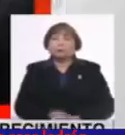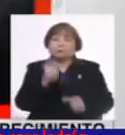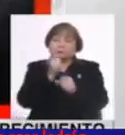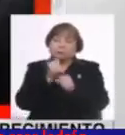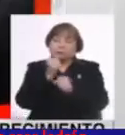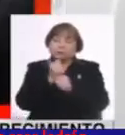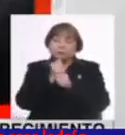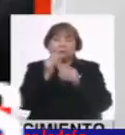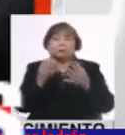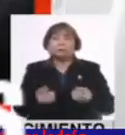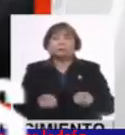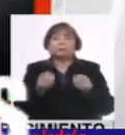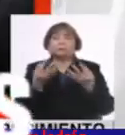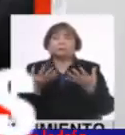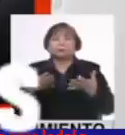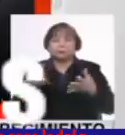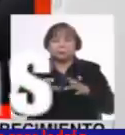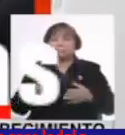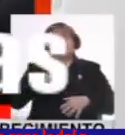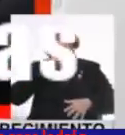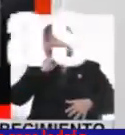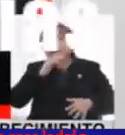laboral? ¿Cuánto le ha afectado